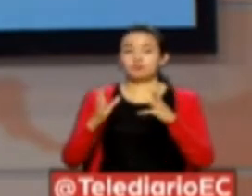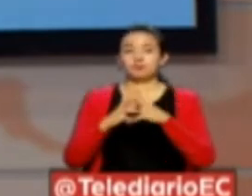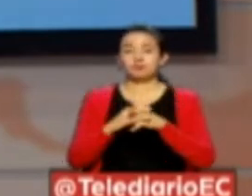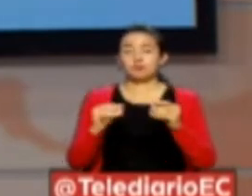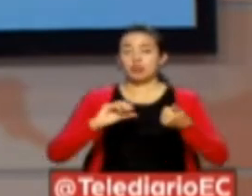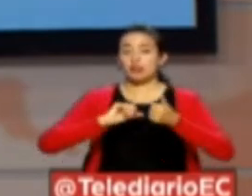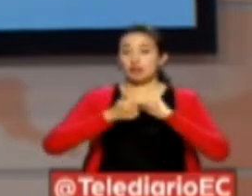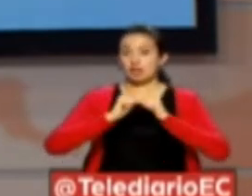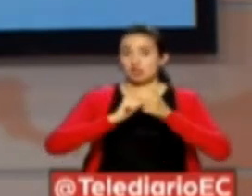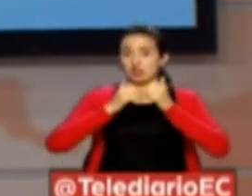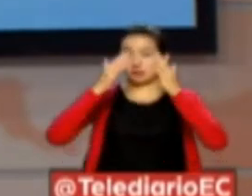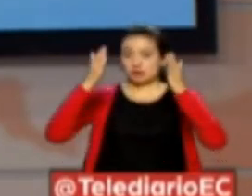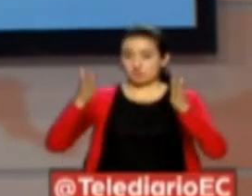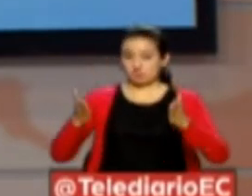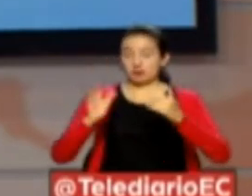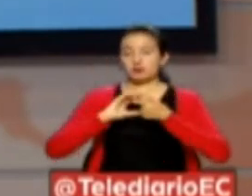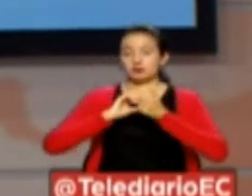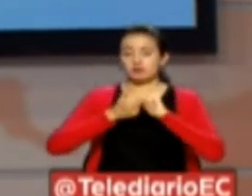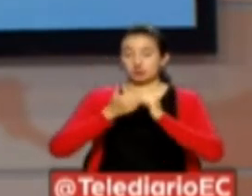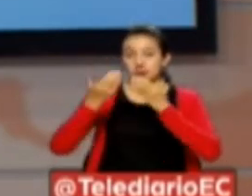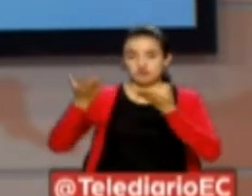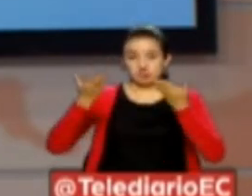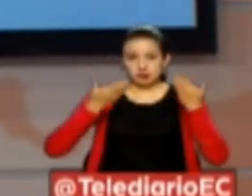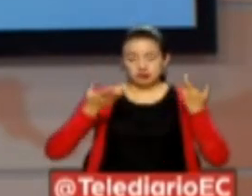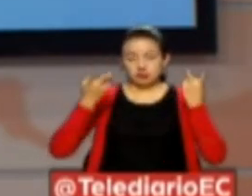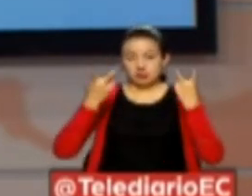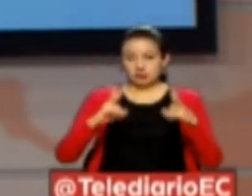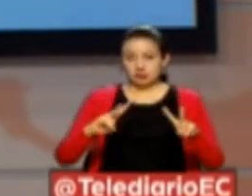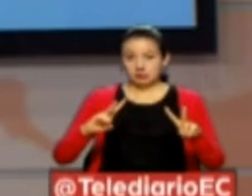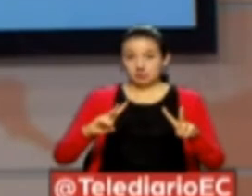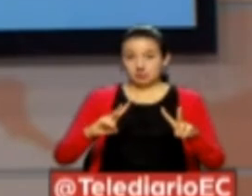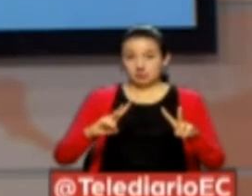deportistas de alto rendimiento para los deportistas también